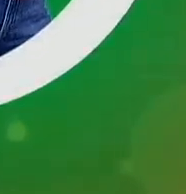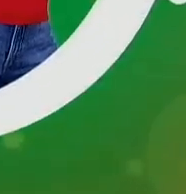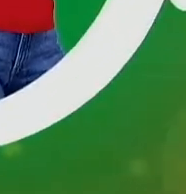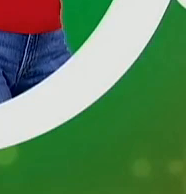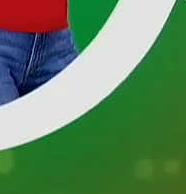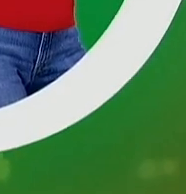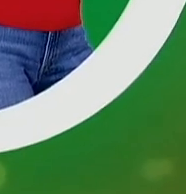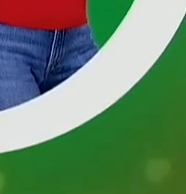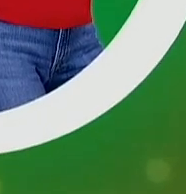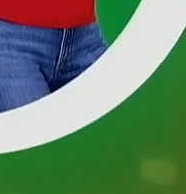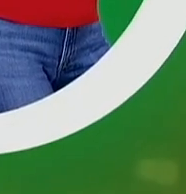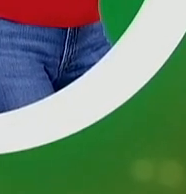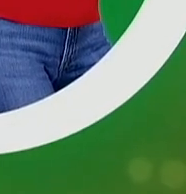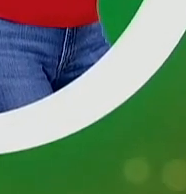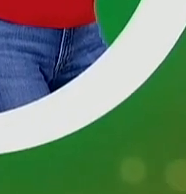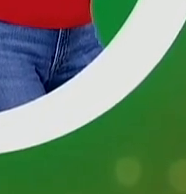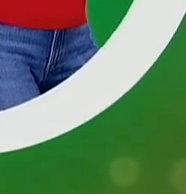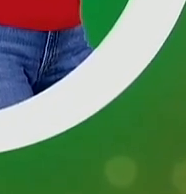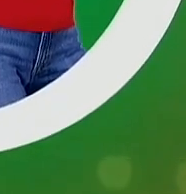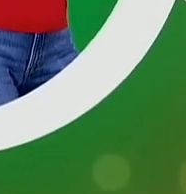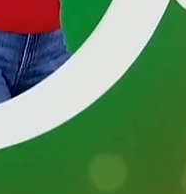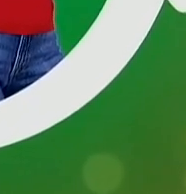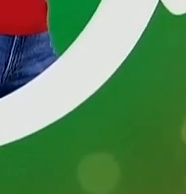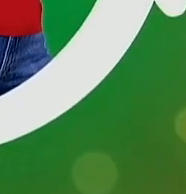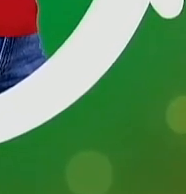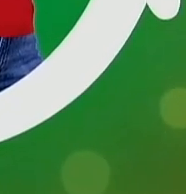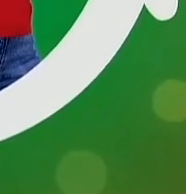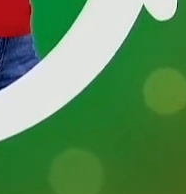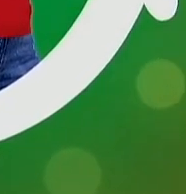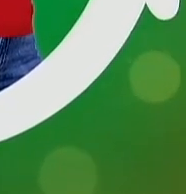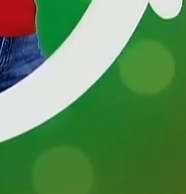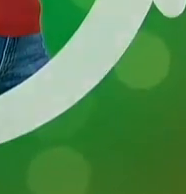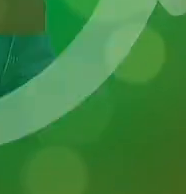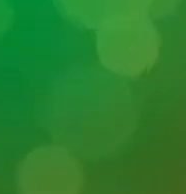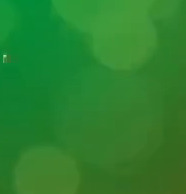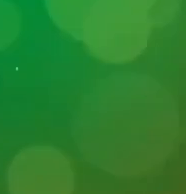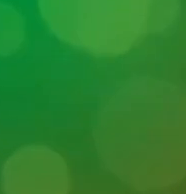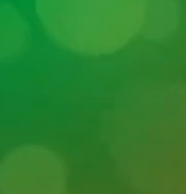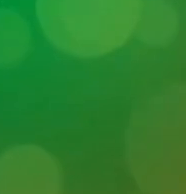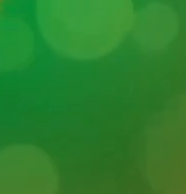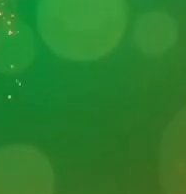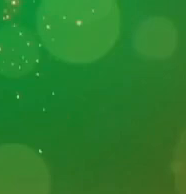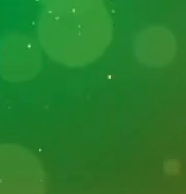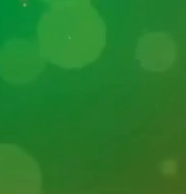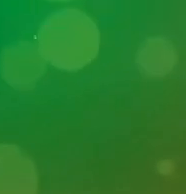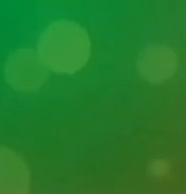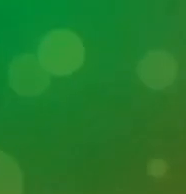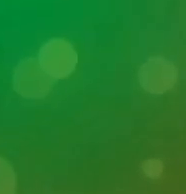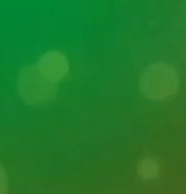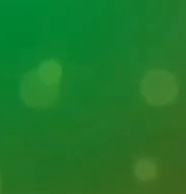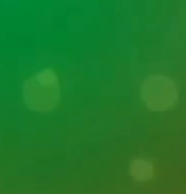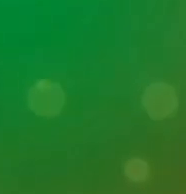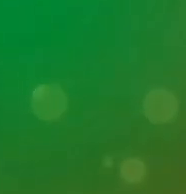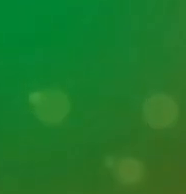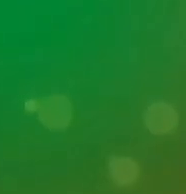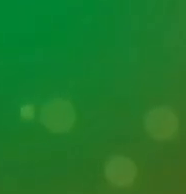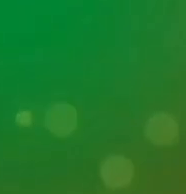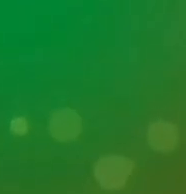¡Ay, qué bonito! Nos vemos en el próximo sorteo Loto.